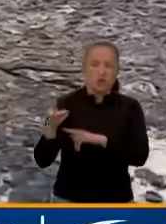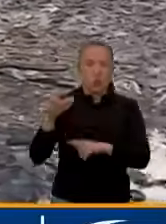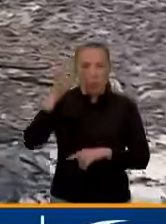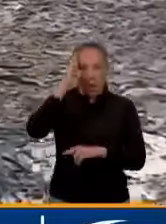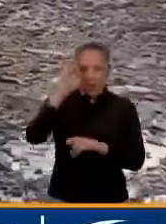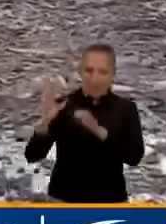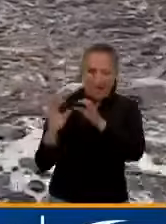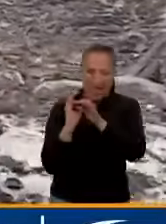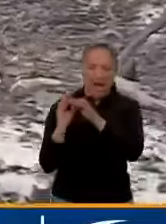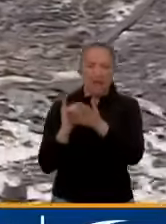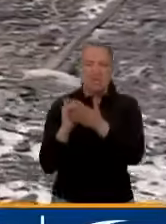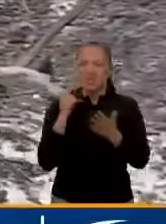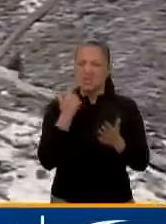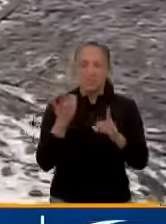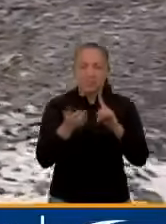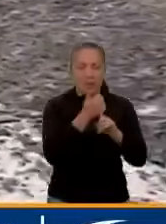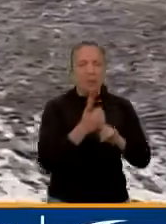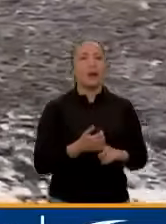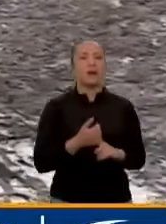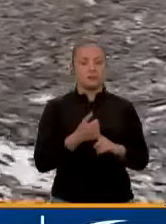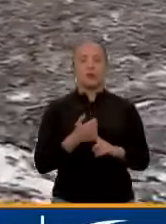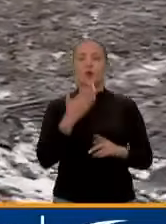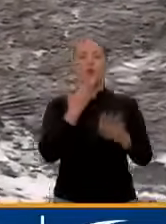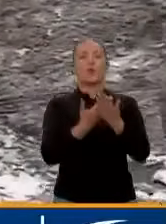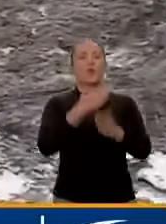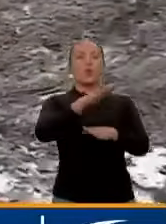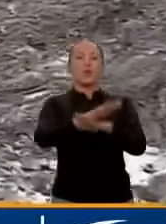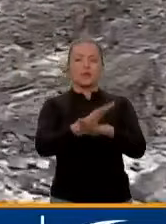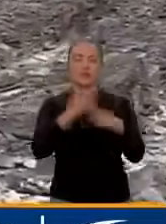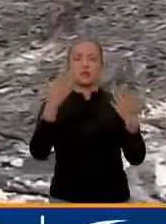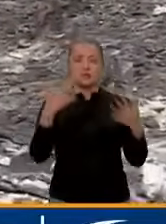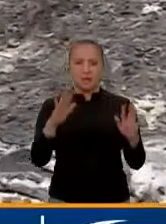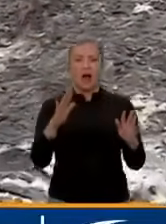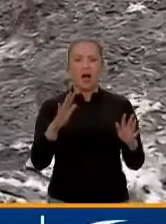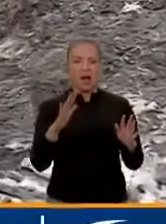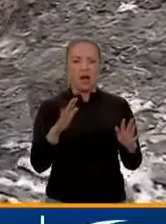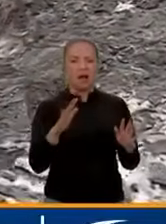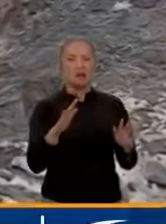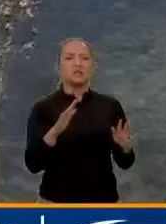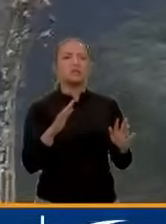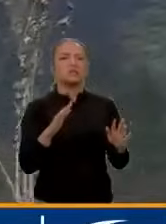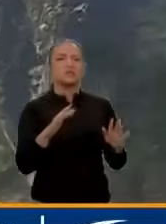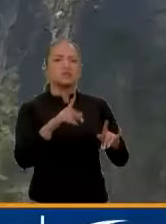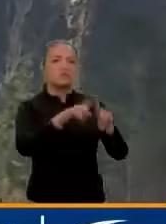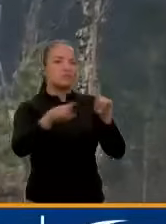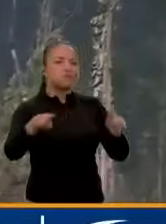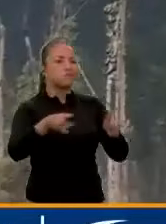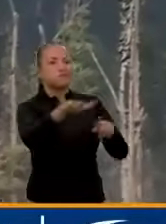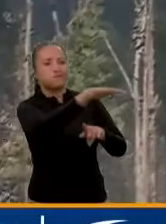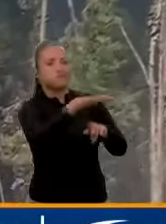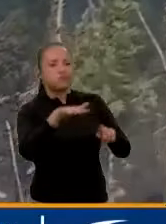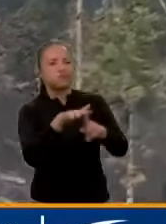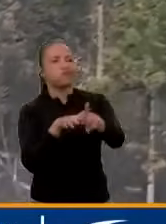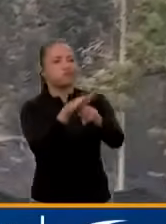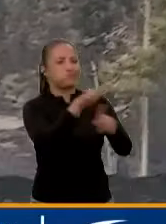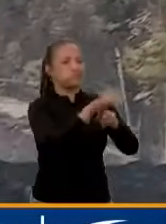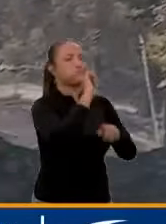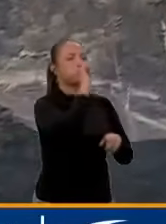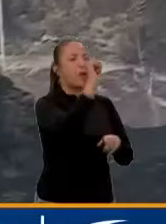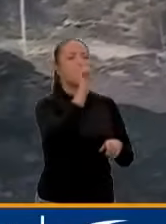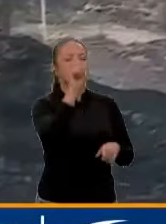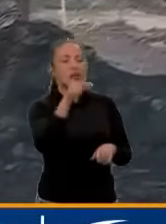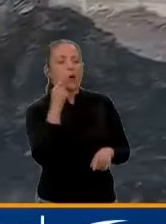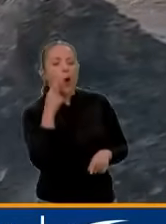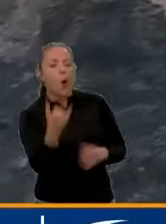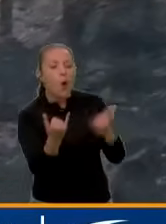tardes. En este momento hemos encontrado grandes zonas afectadas y también hemos encontrado algunos focos en el cual se pide, con la ayuda de la